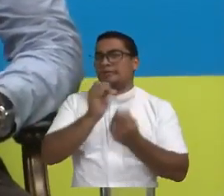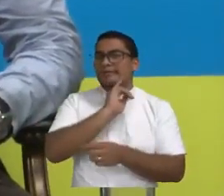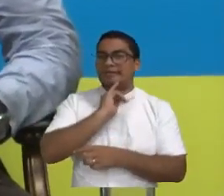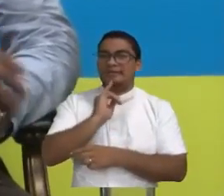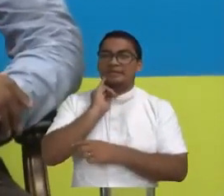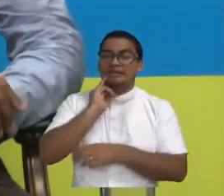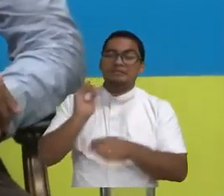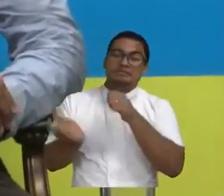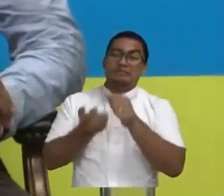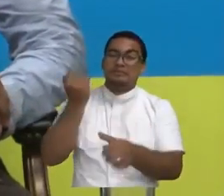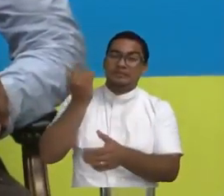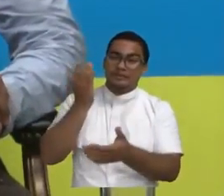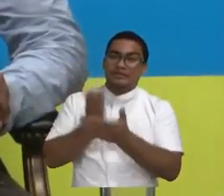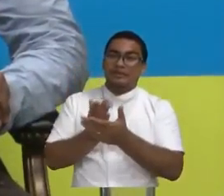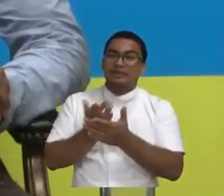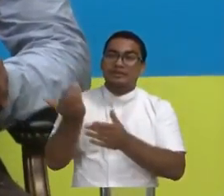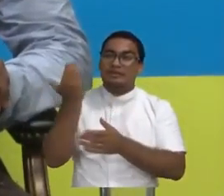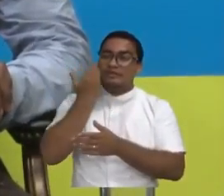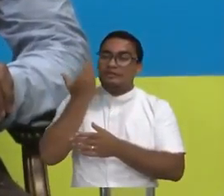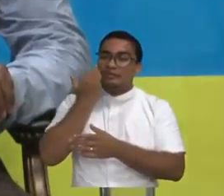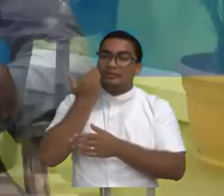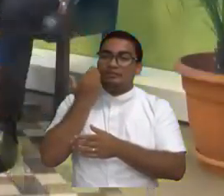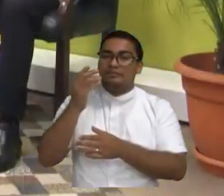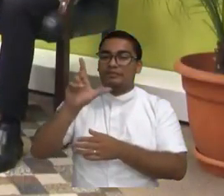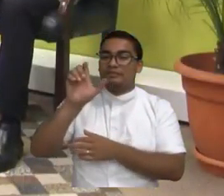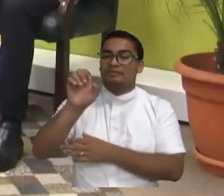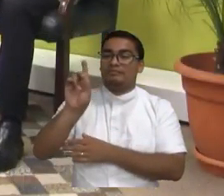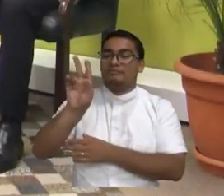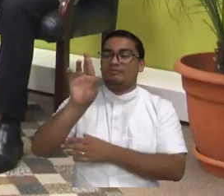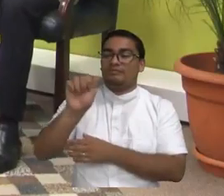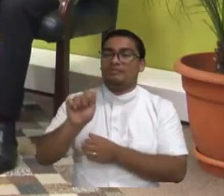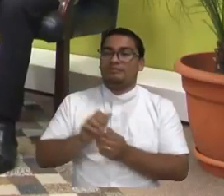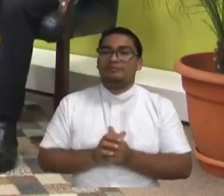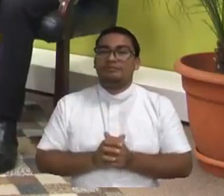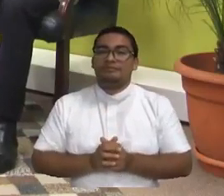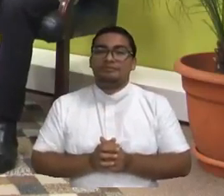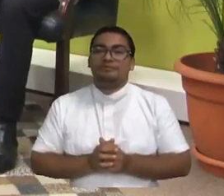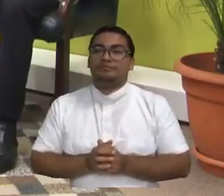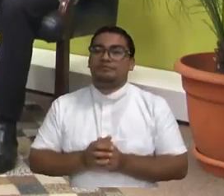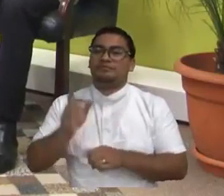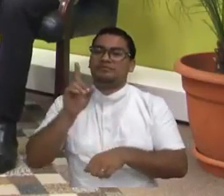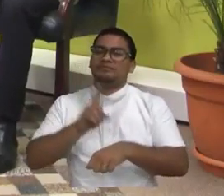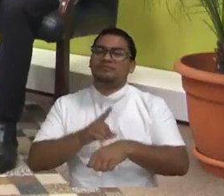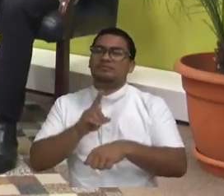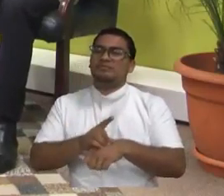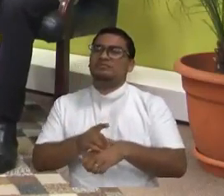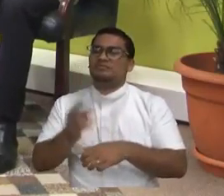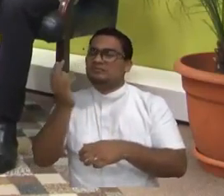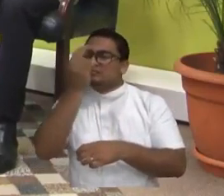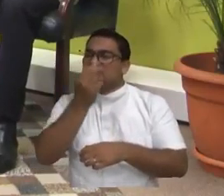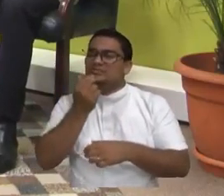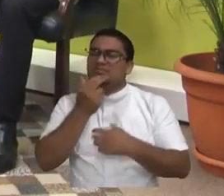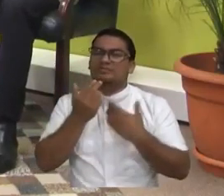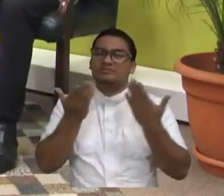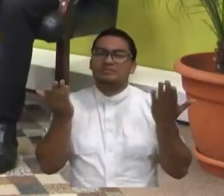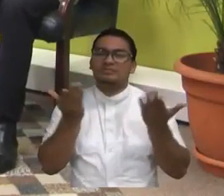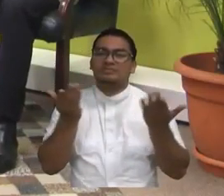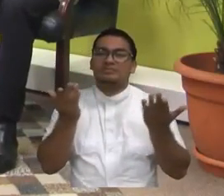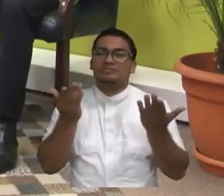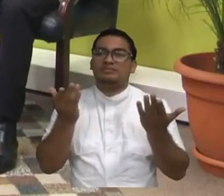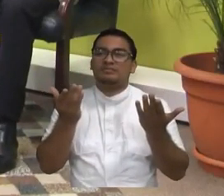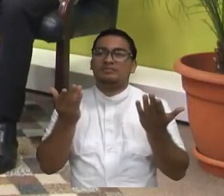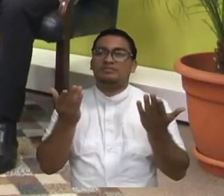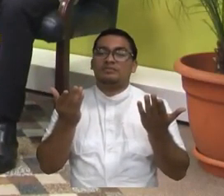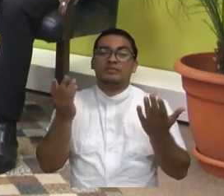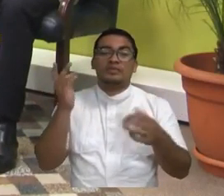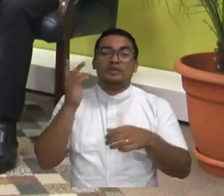el génesis de la historia de la humanidad. Doctor, yo le hacía la pregunta antes de que nos fuéramos a la pausa sobre esa captación que